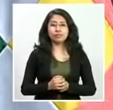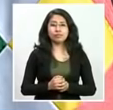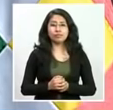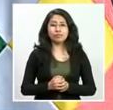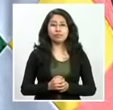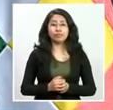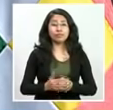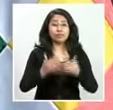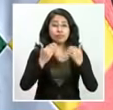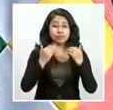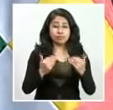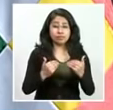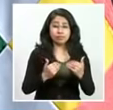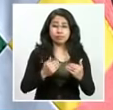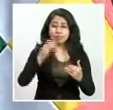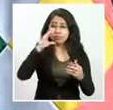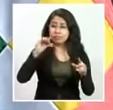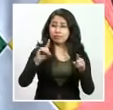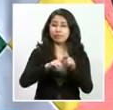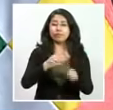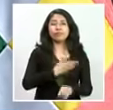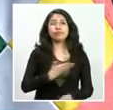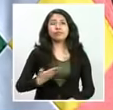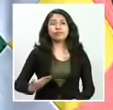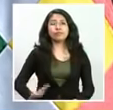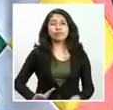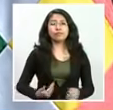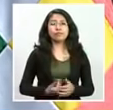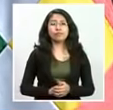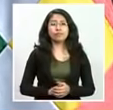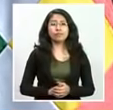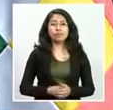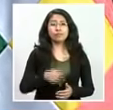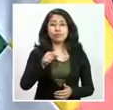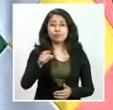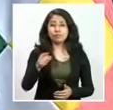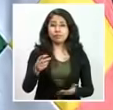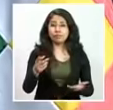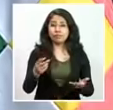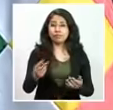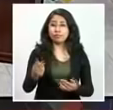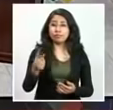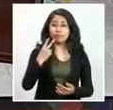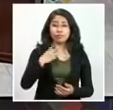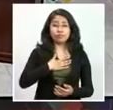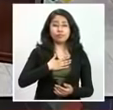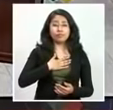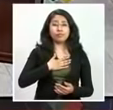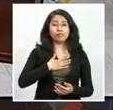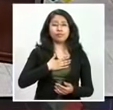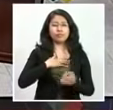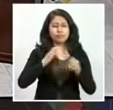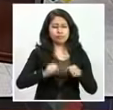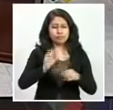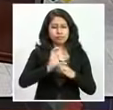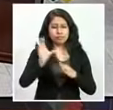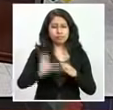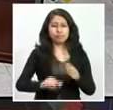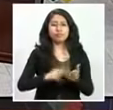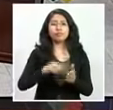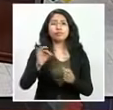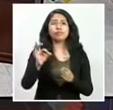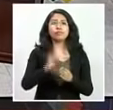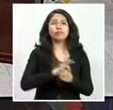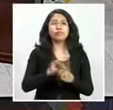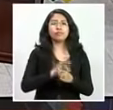Yo agradezco, hermano presidente, que usted se haya fijado en mi persona para cumplir esta función